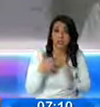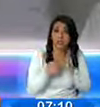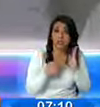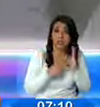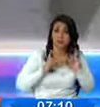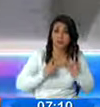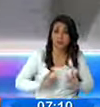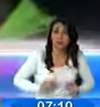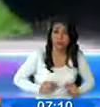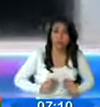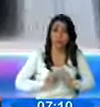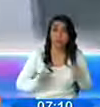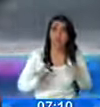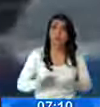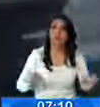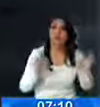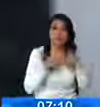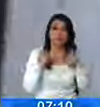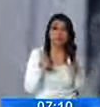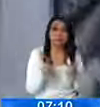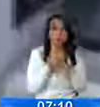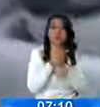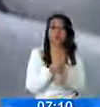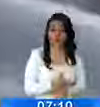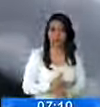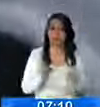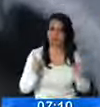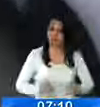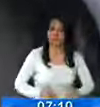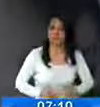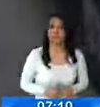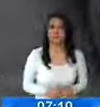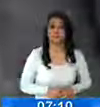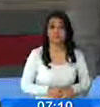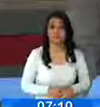prevención. Desde la provincia del Carchi, informa Miriam Enríquez.